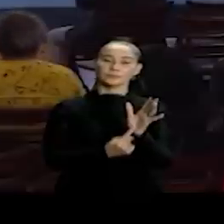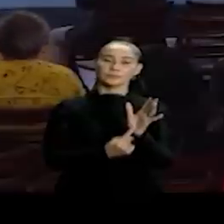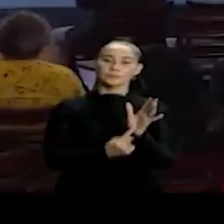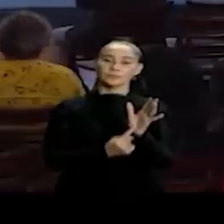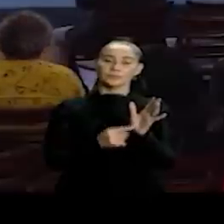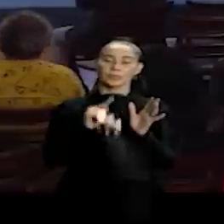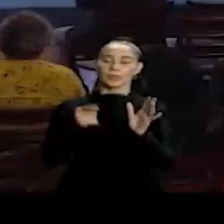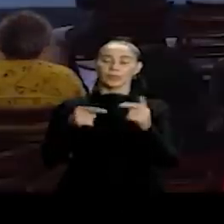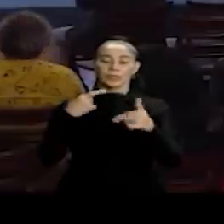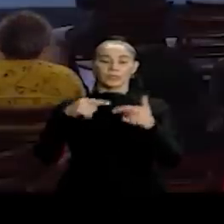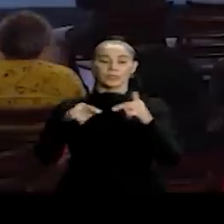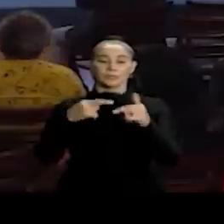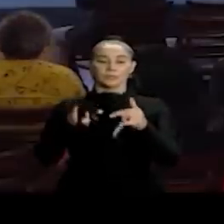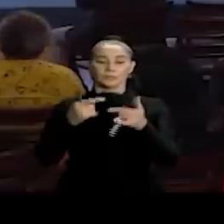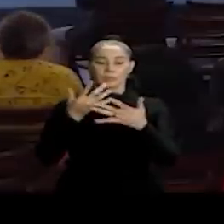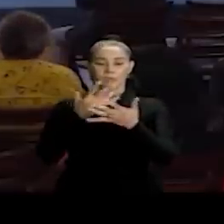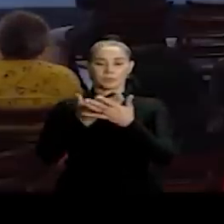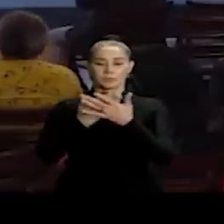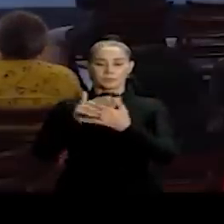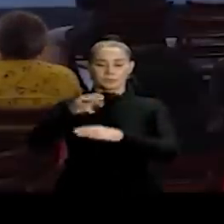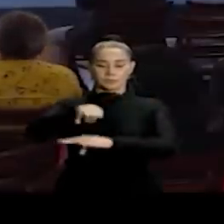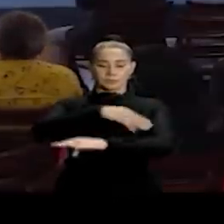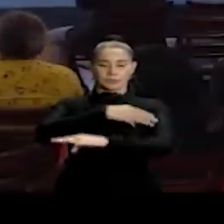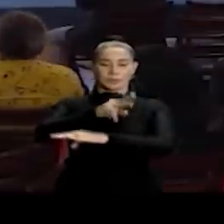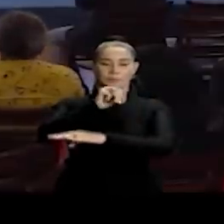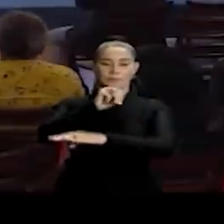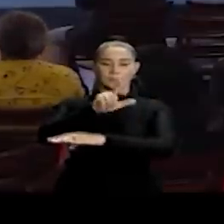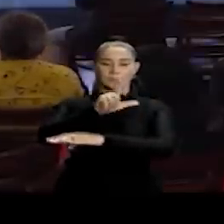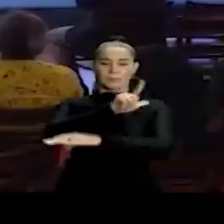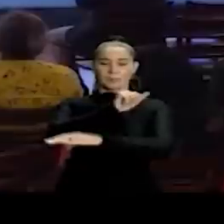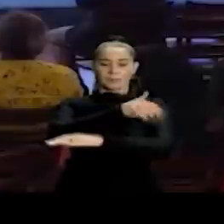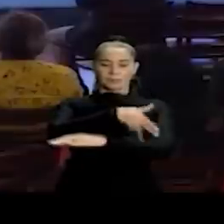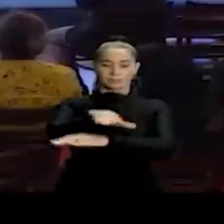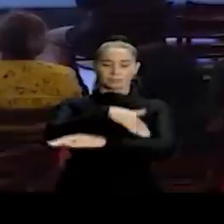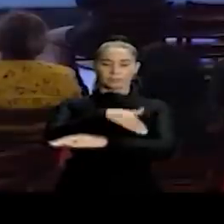del incidente del preso de la carretera Mella.